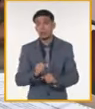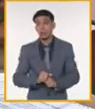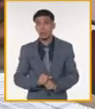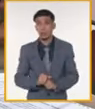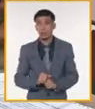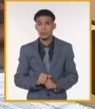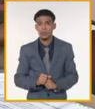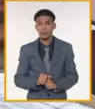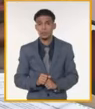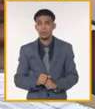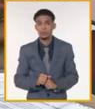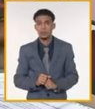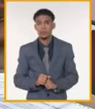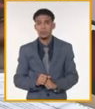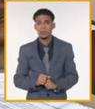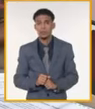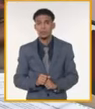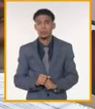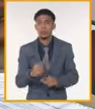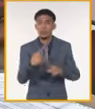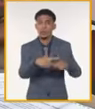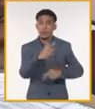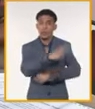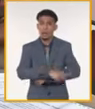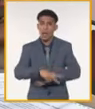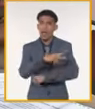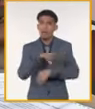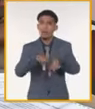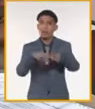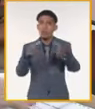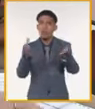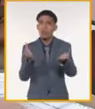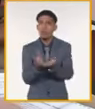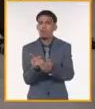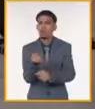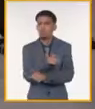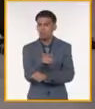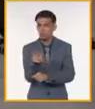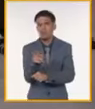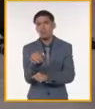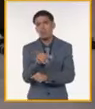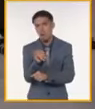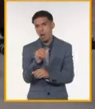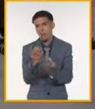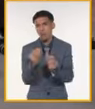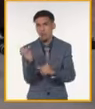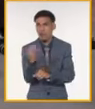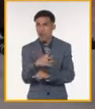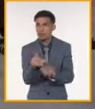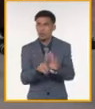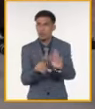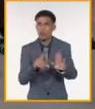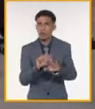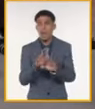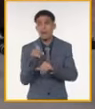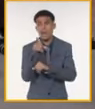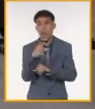a nivel mundial a nivel mundial se se se persigue Entonces eso es importante y